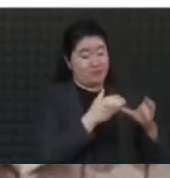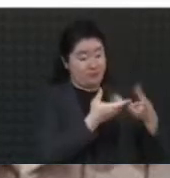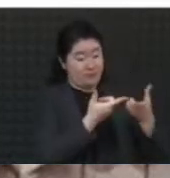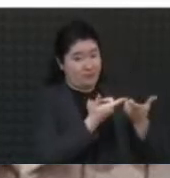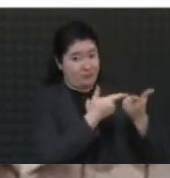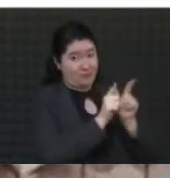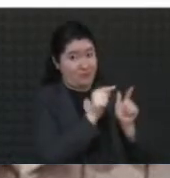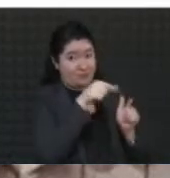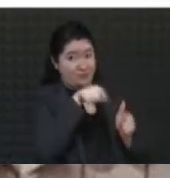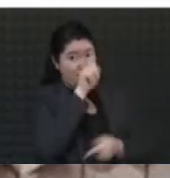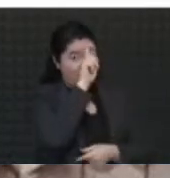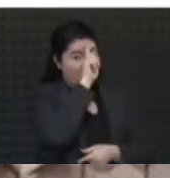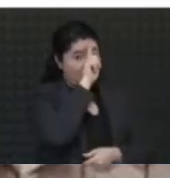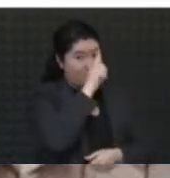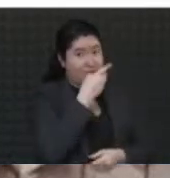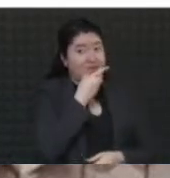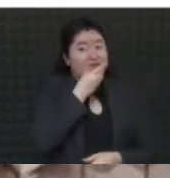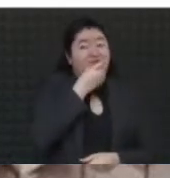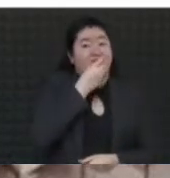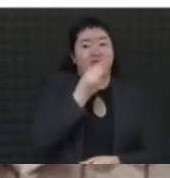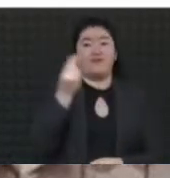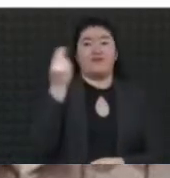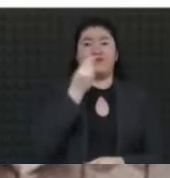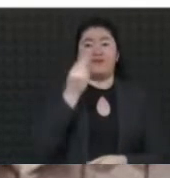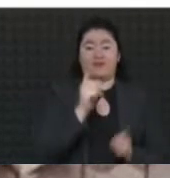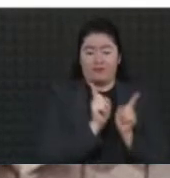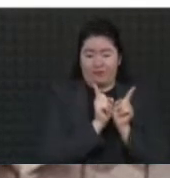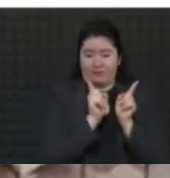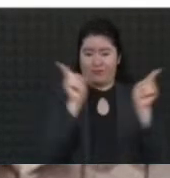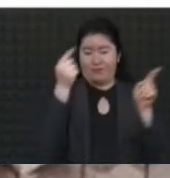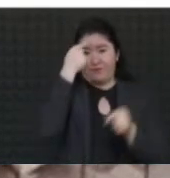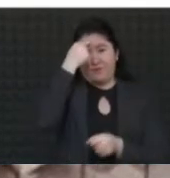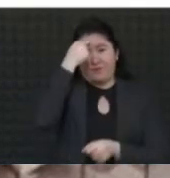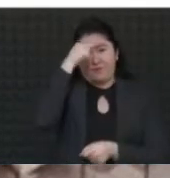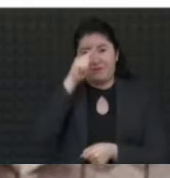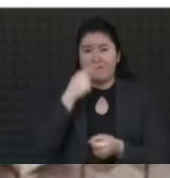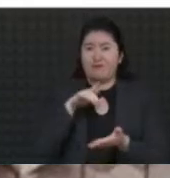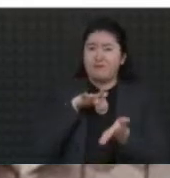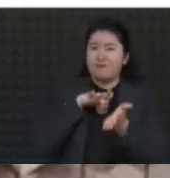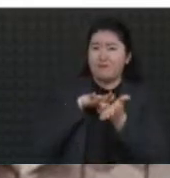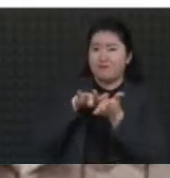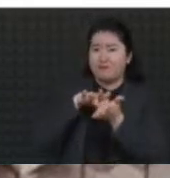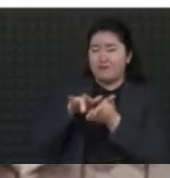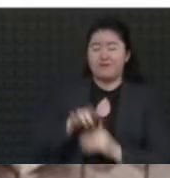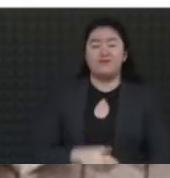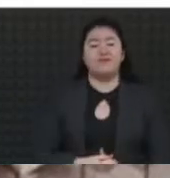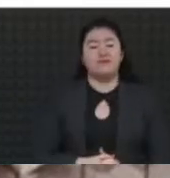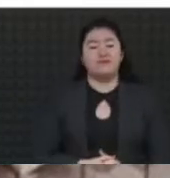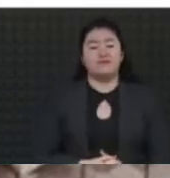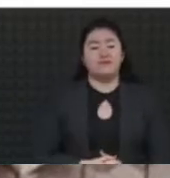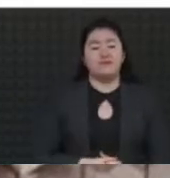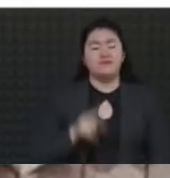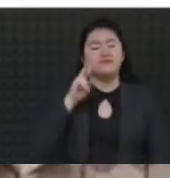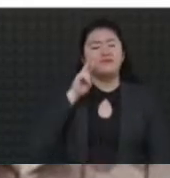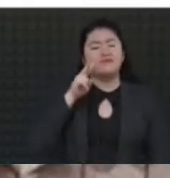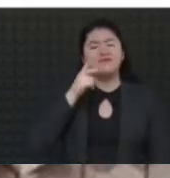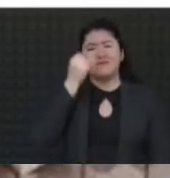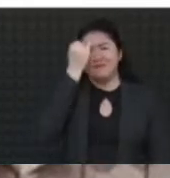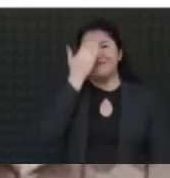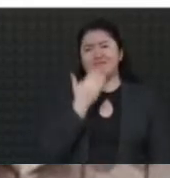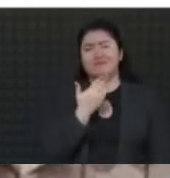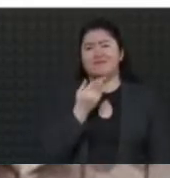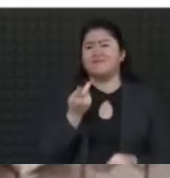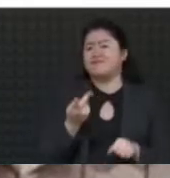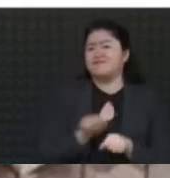determinó como proyecto de reforzamiento. Adelante. Aquí se ve esta imagen, hay